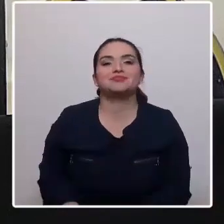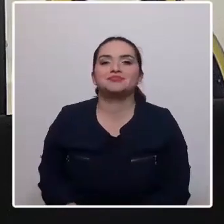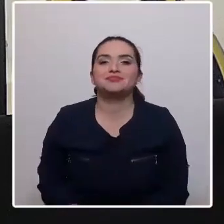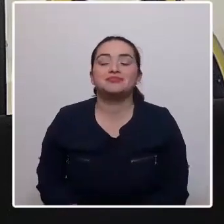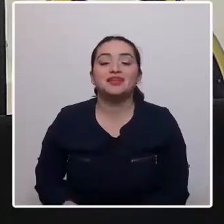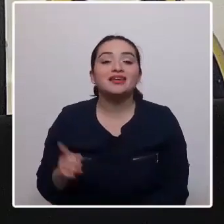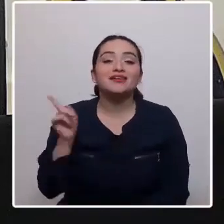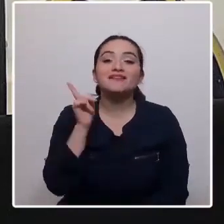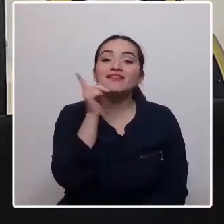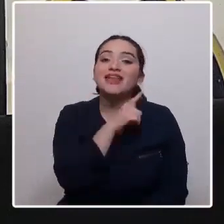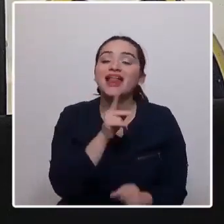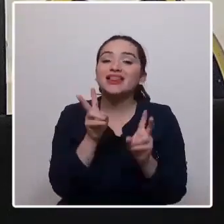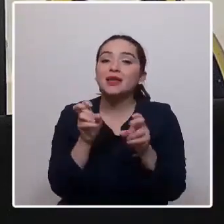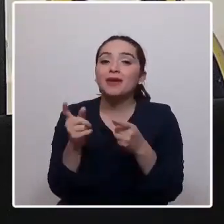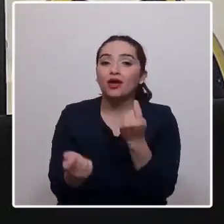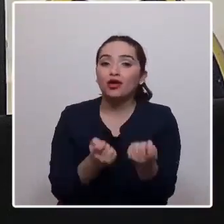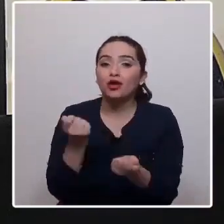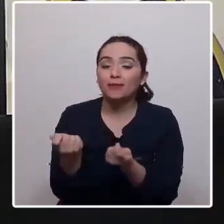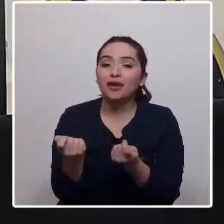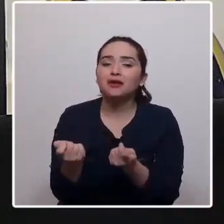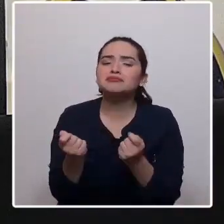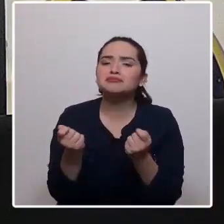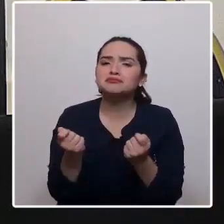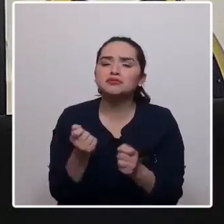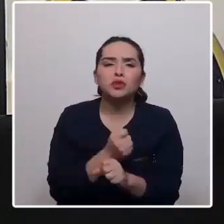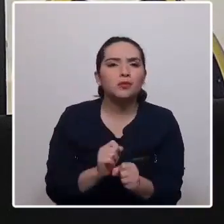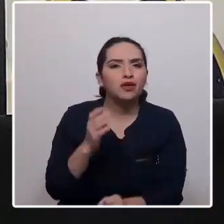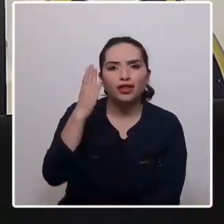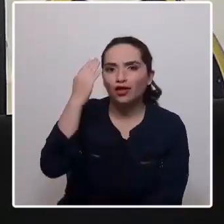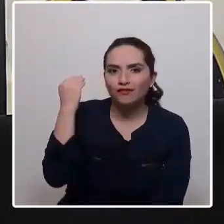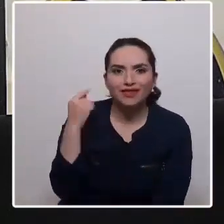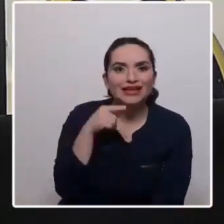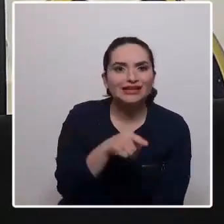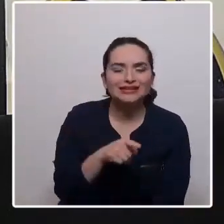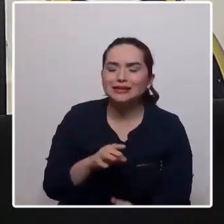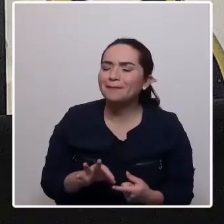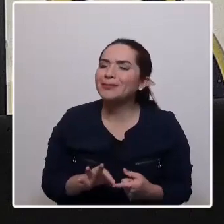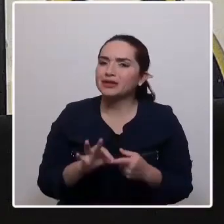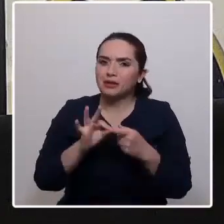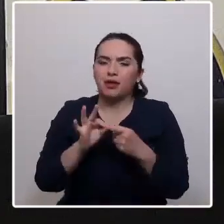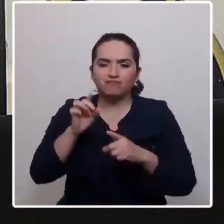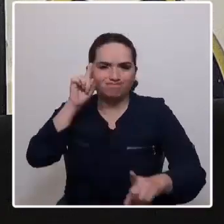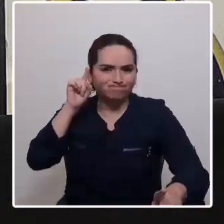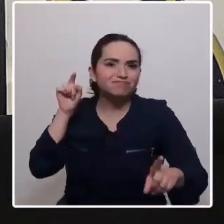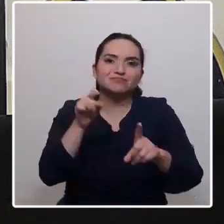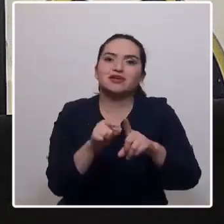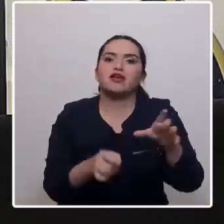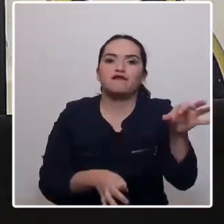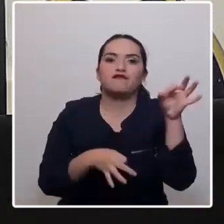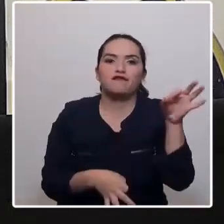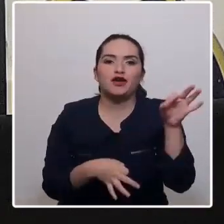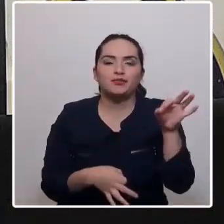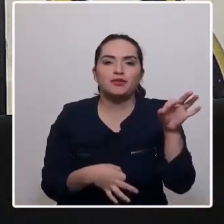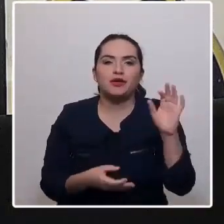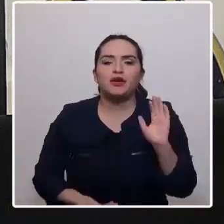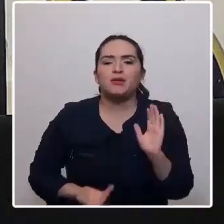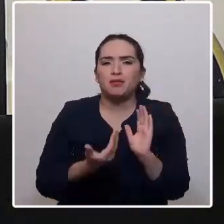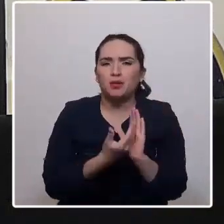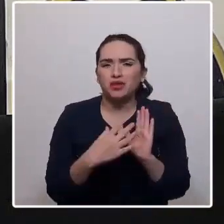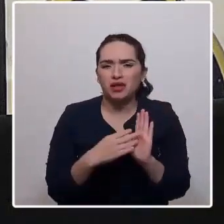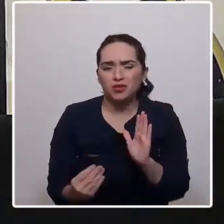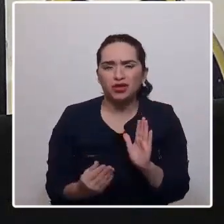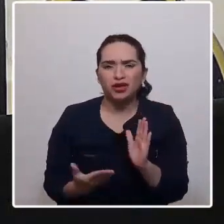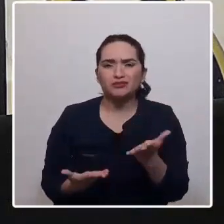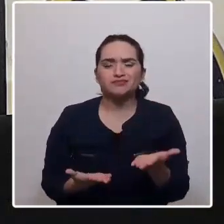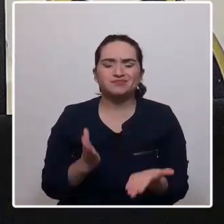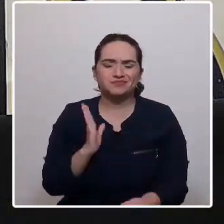Finalmente, en materia económica, no podemos olvidarnos que ese es el principal foco que tiene este informe y nos propone modelos rígidos.